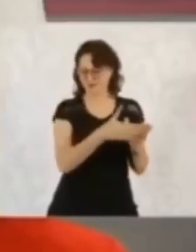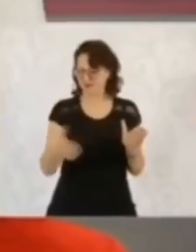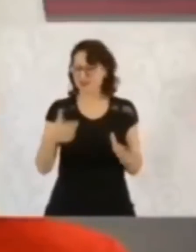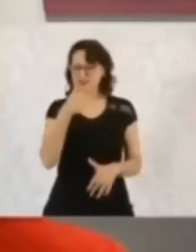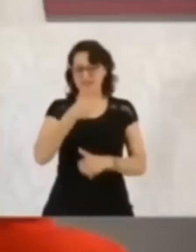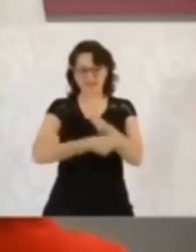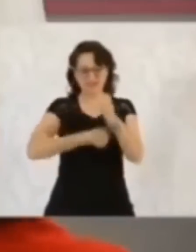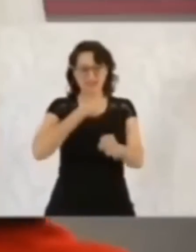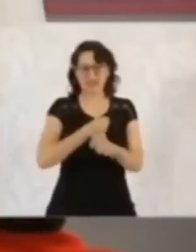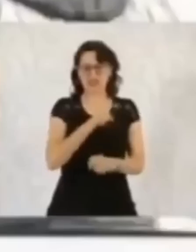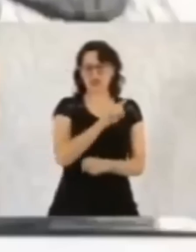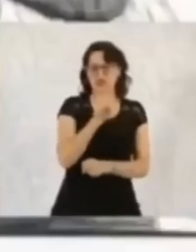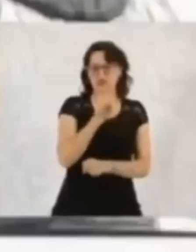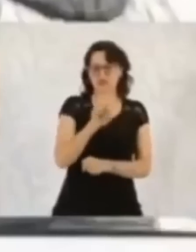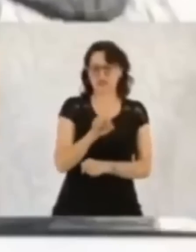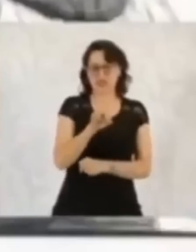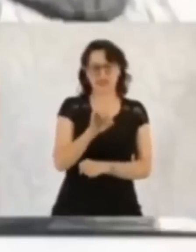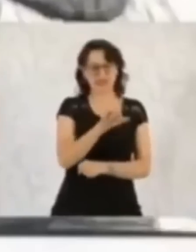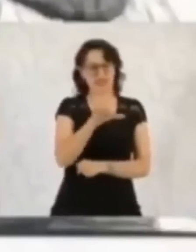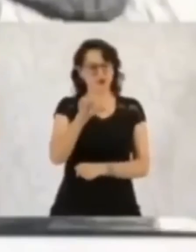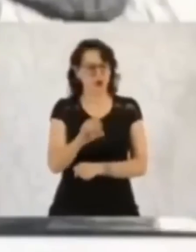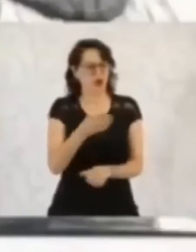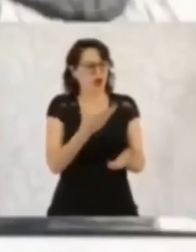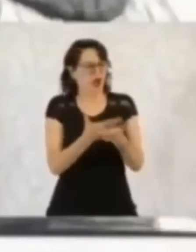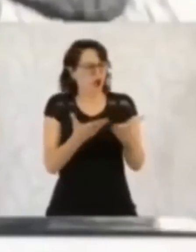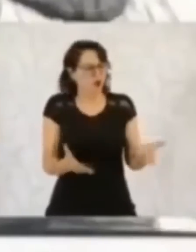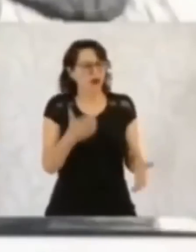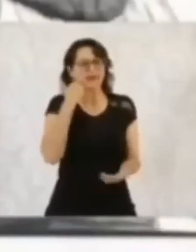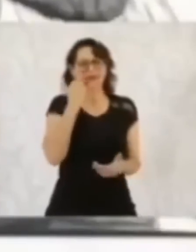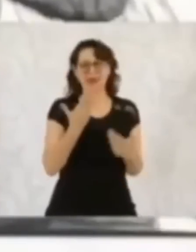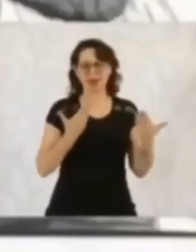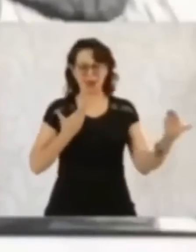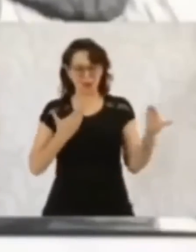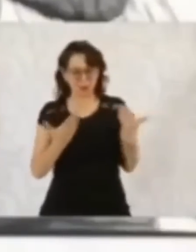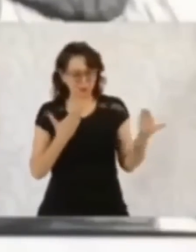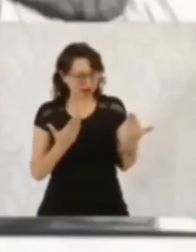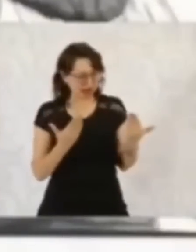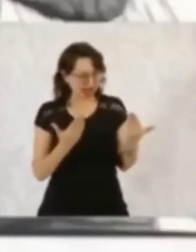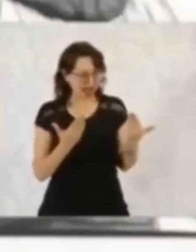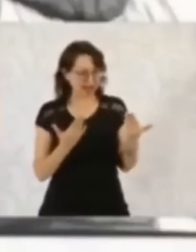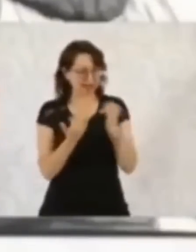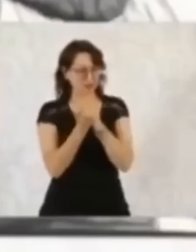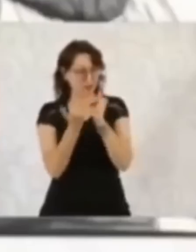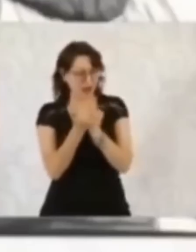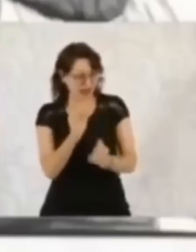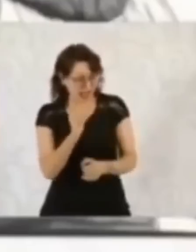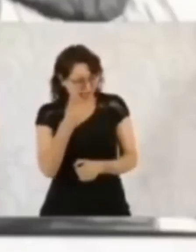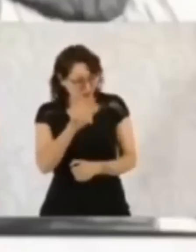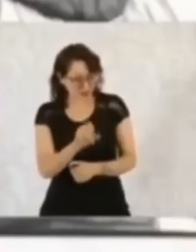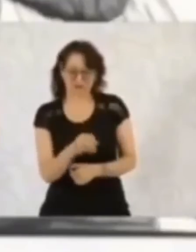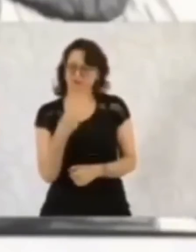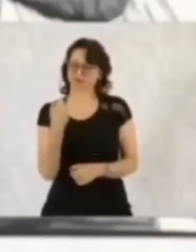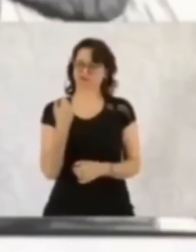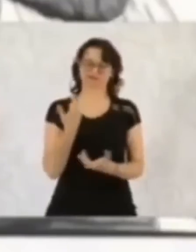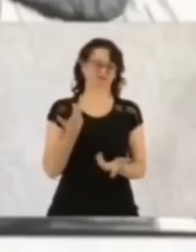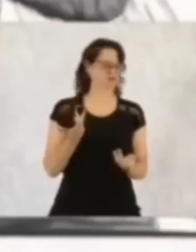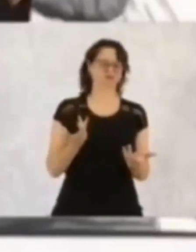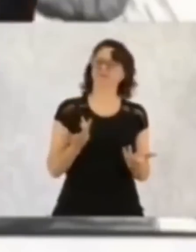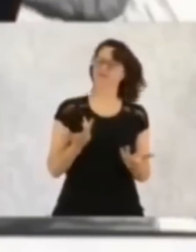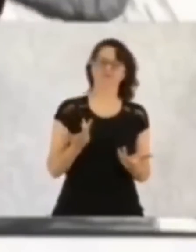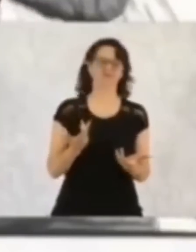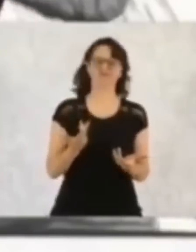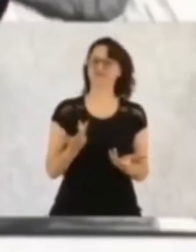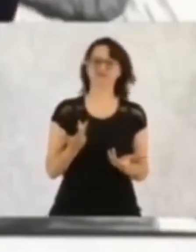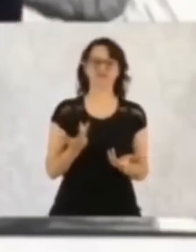porque quieren compararse con el sexenio del presidente López Obrador. Pues no, en un